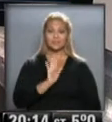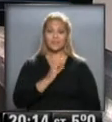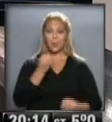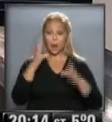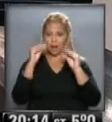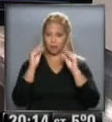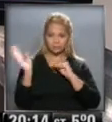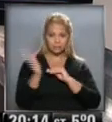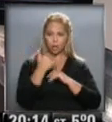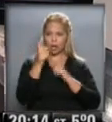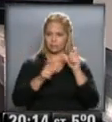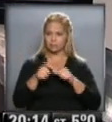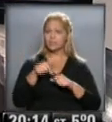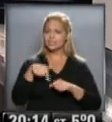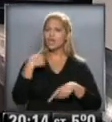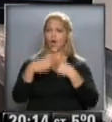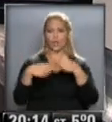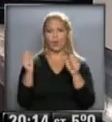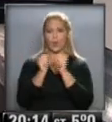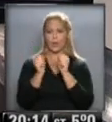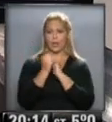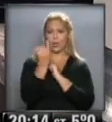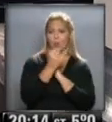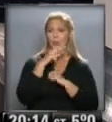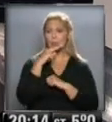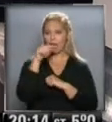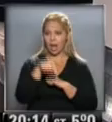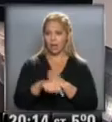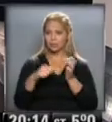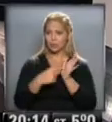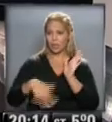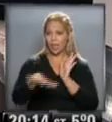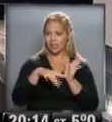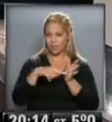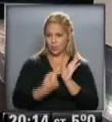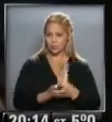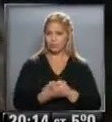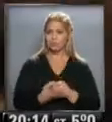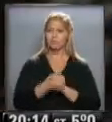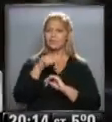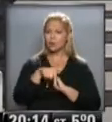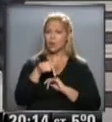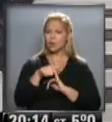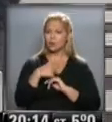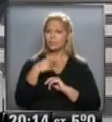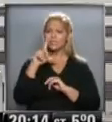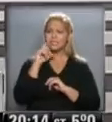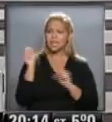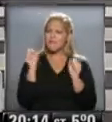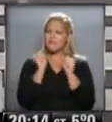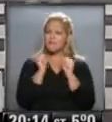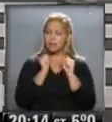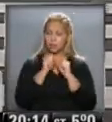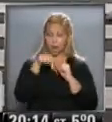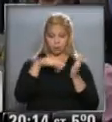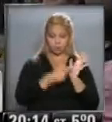muy buenas noches. Buenas noches para todos. Seguirá el frío por lo menos jueves y viernes aquí en la ciudad de Buenos Aires, pero hoy realmente tuvimos una jornada muy fría, no solo